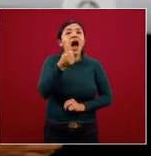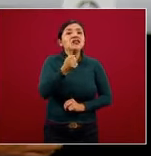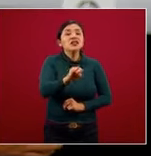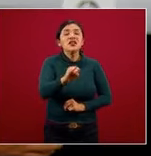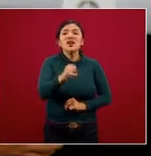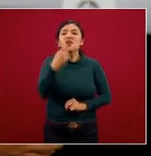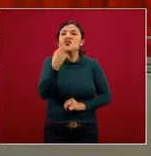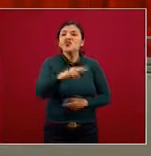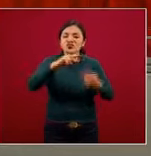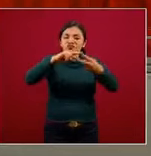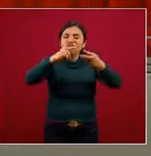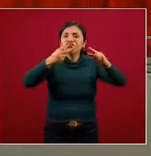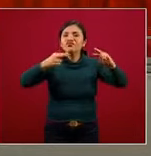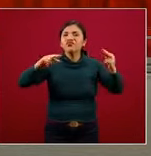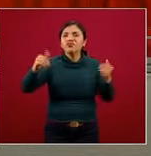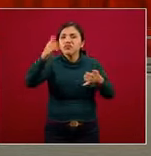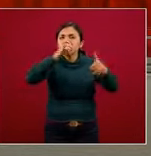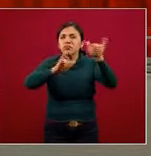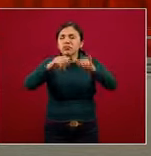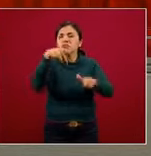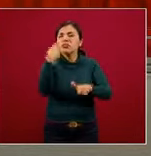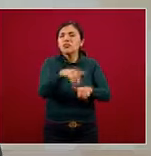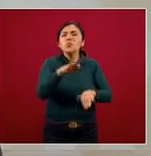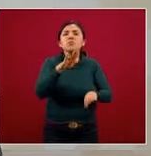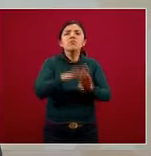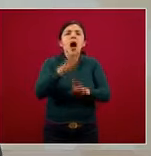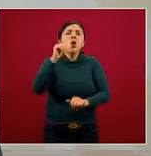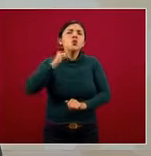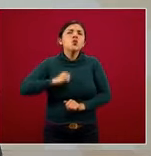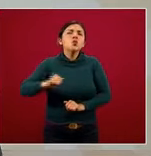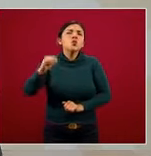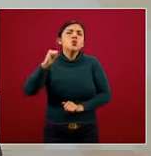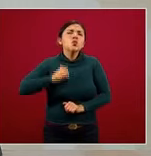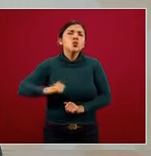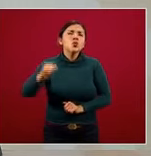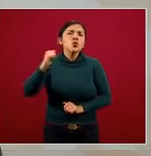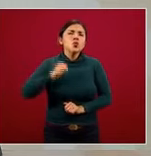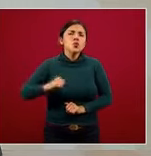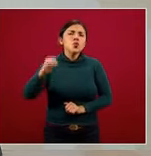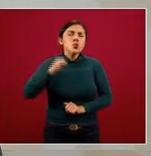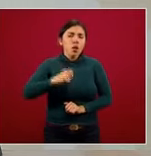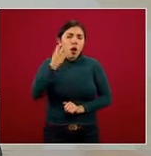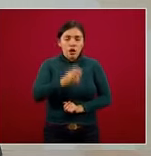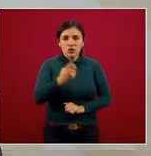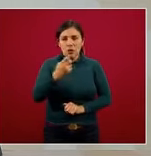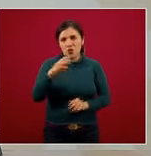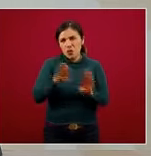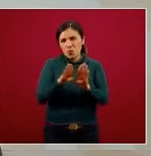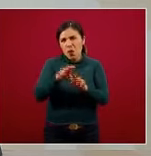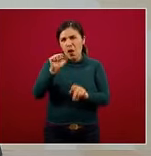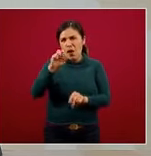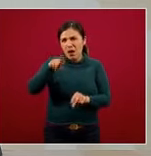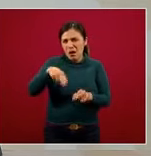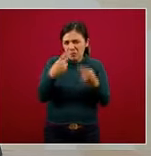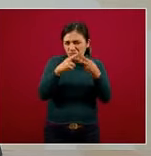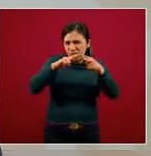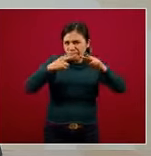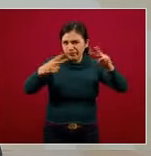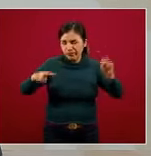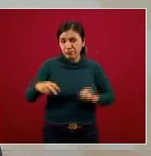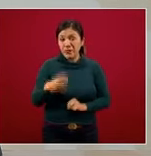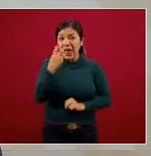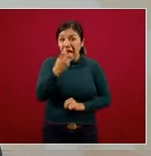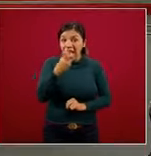la estructura química más primaria, más primitiva del material genético. Los